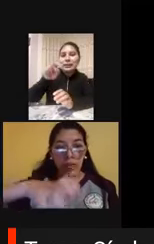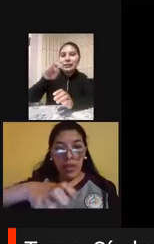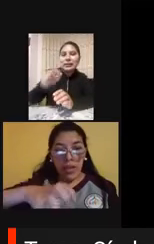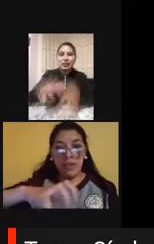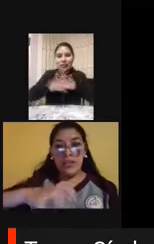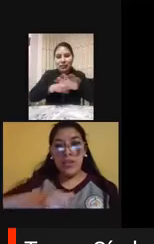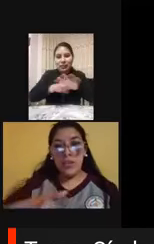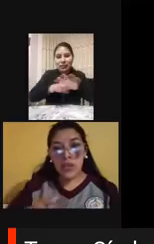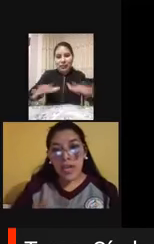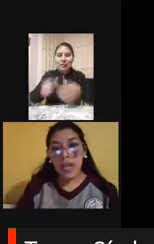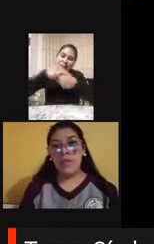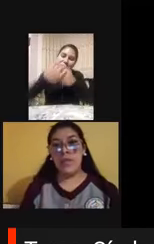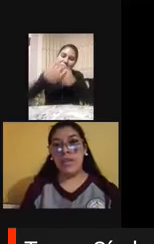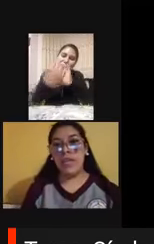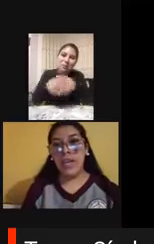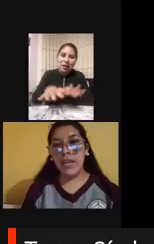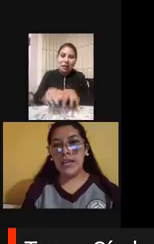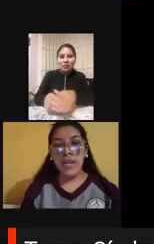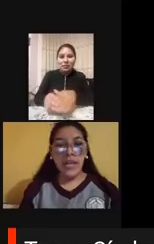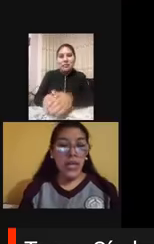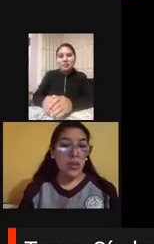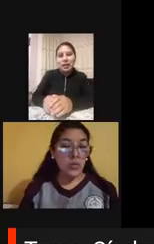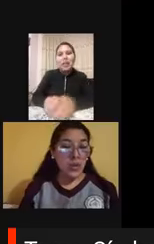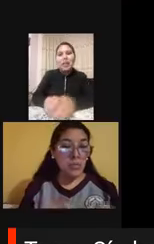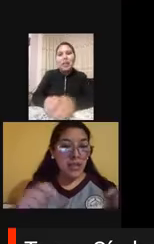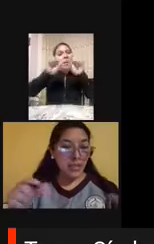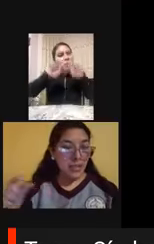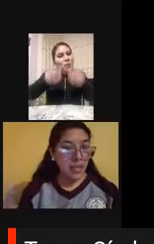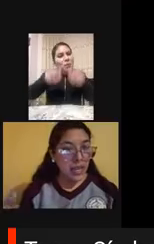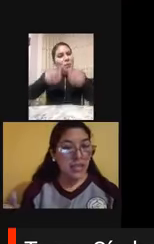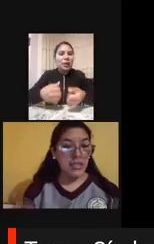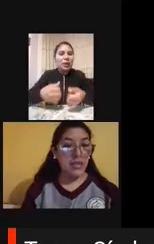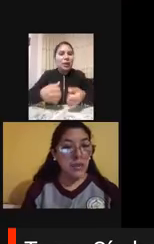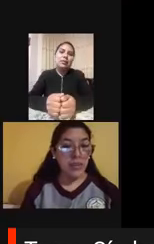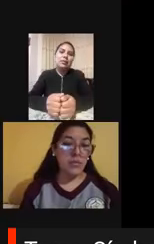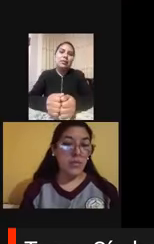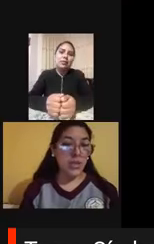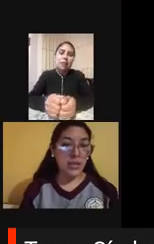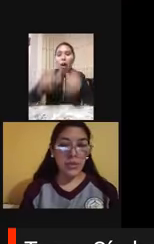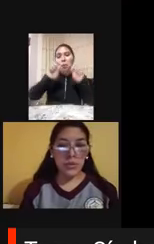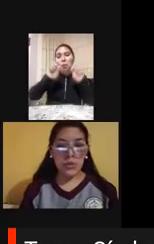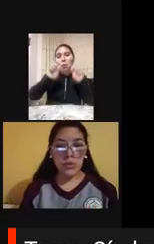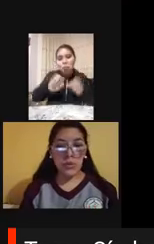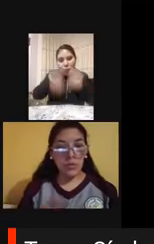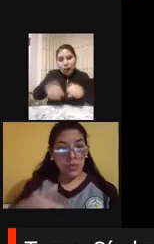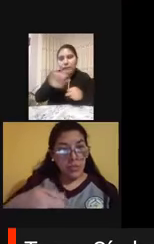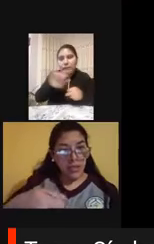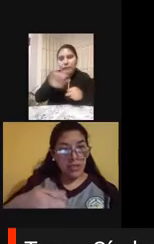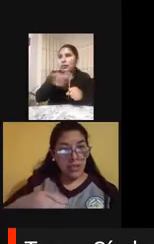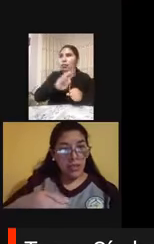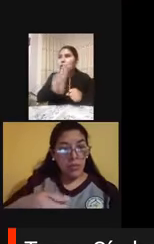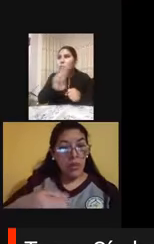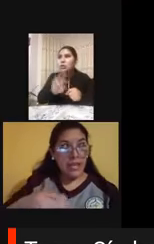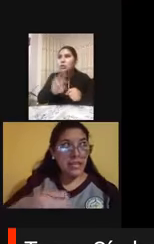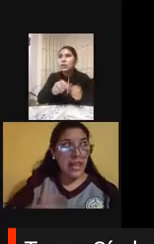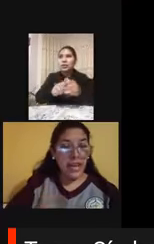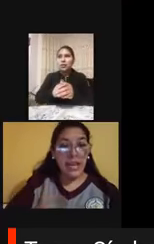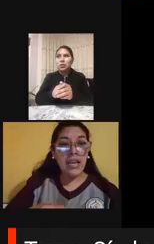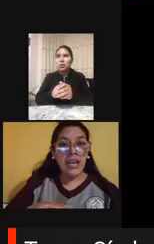para poder desenroscar estos materiales. El uso de pinzas grandes, siempre tenemos en casa nosotros unas pinzas que son